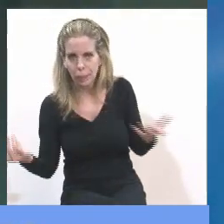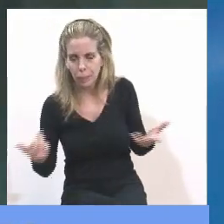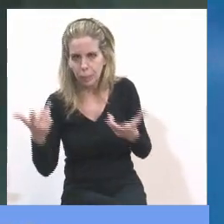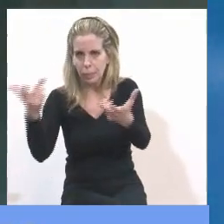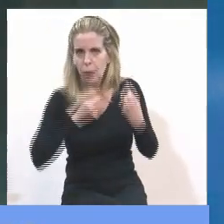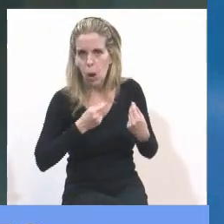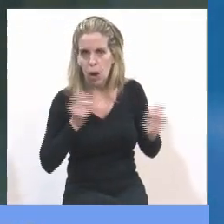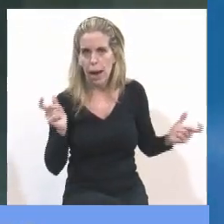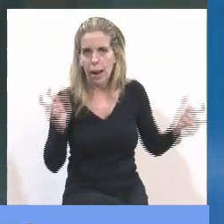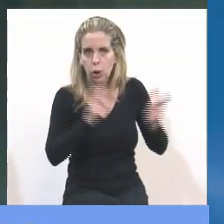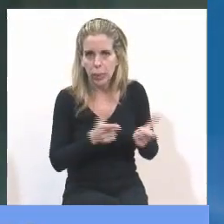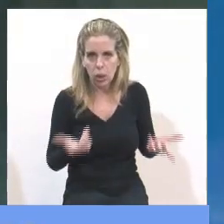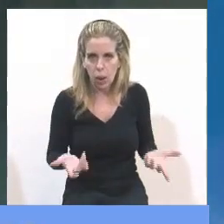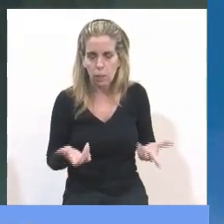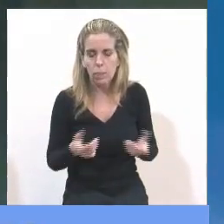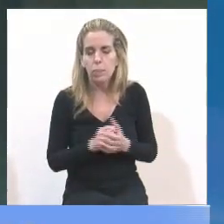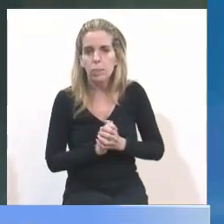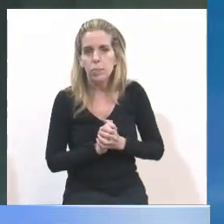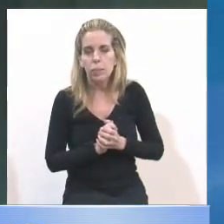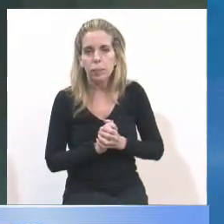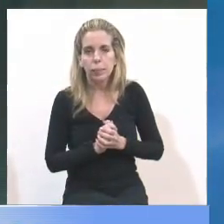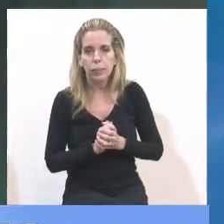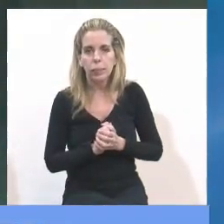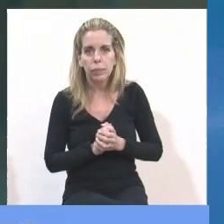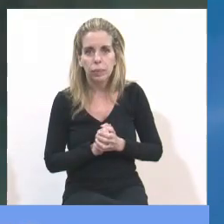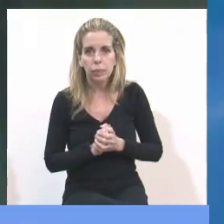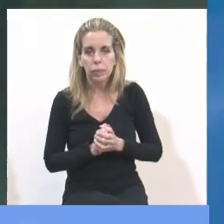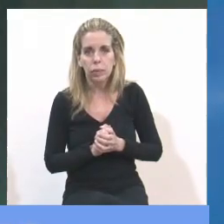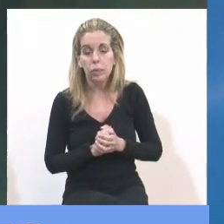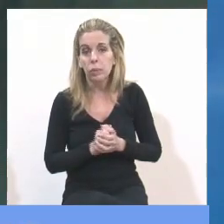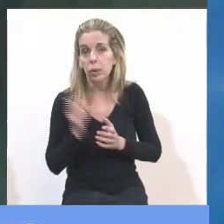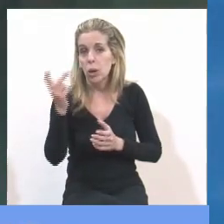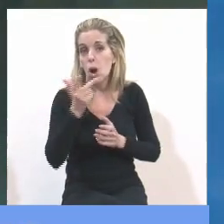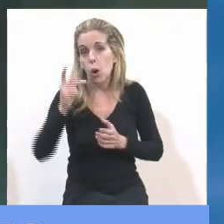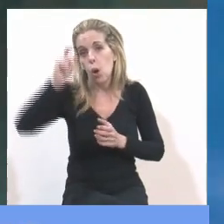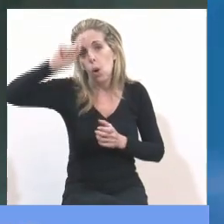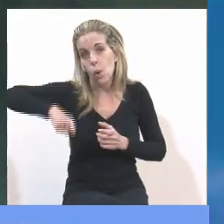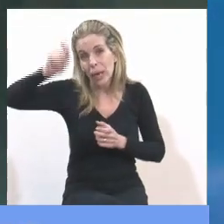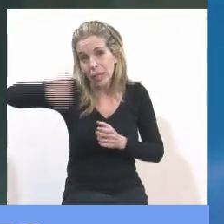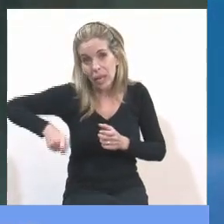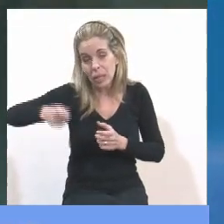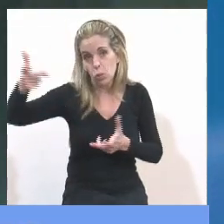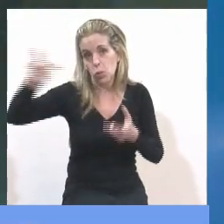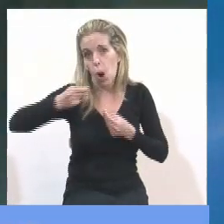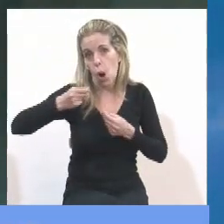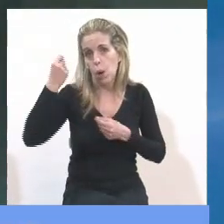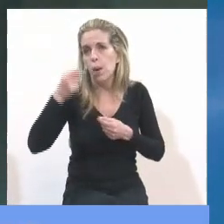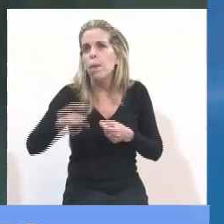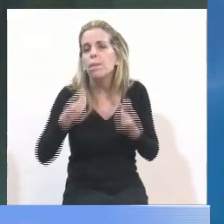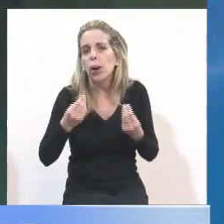necesariamente ilegalmente convocada por este cuerpo, por el solo hecho de considerar que